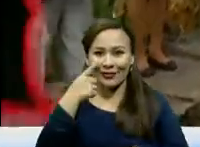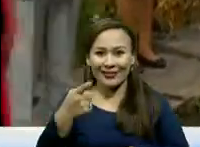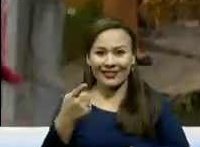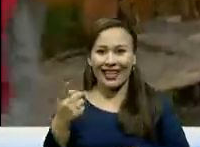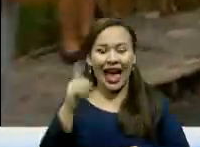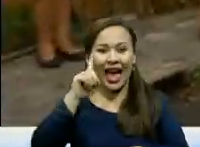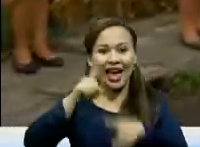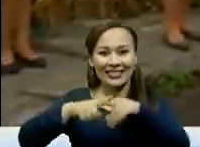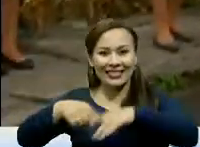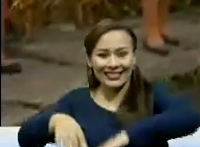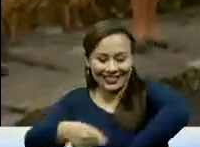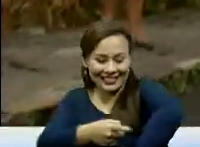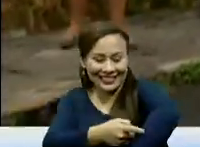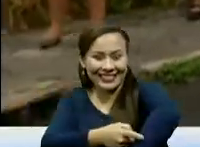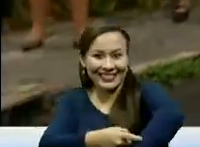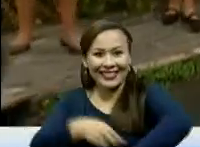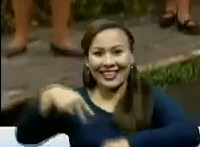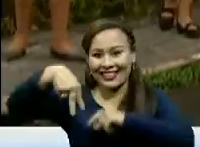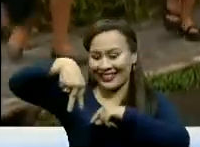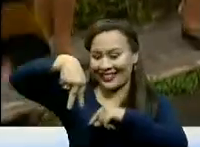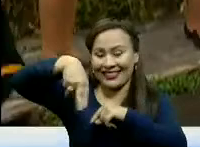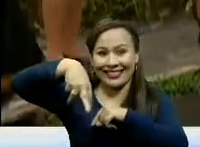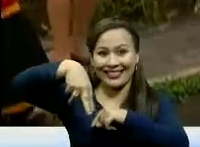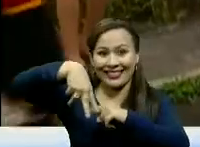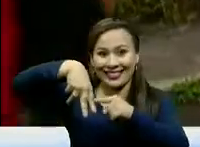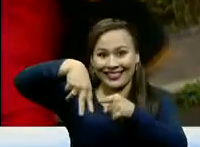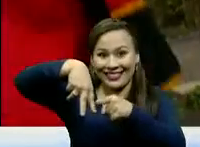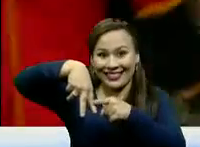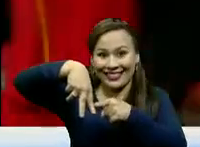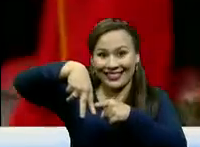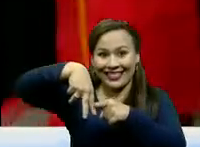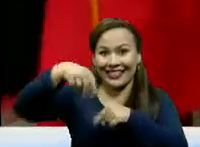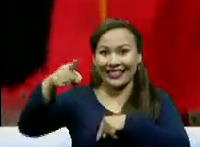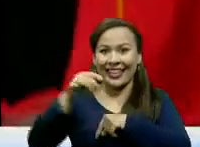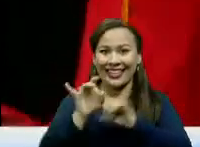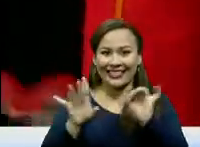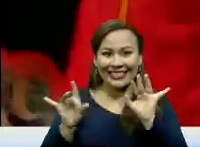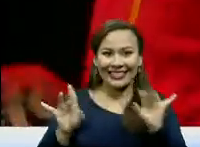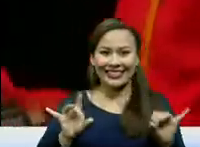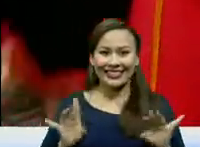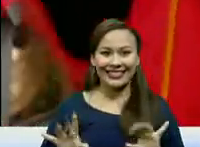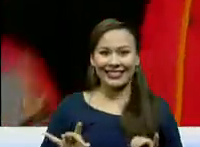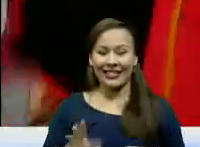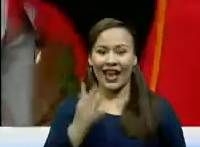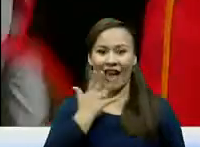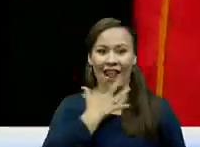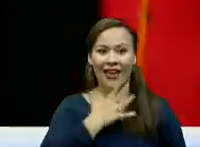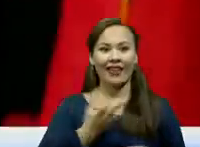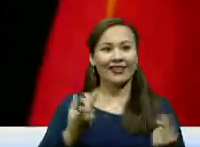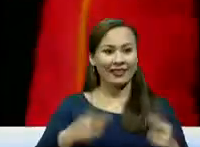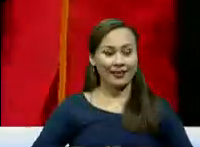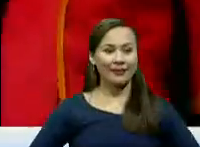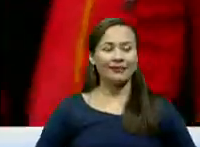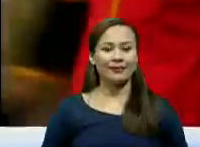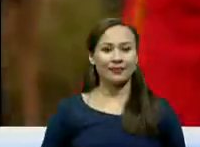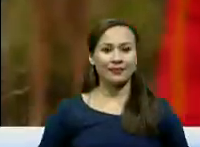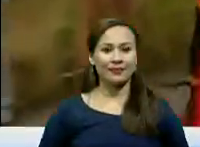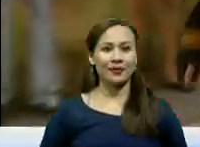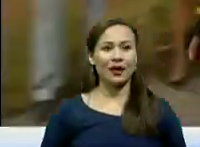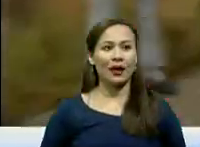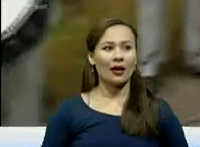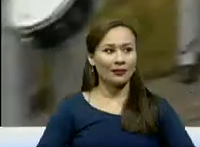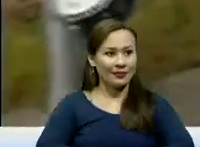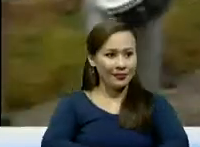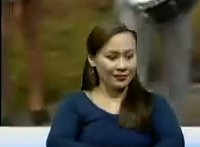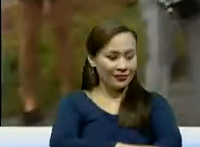canilla, y que ya tiene ya también sus alegorías, sus brillos, ¿no? Además de eso, tenemos unas medias